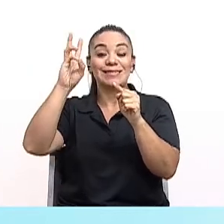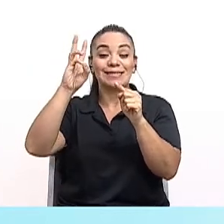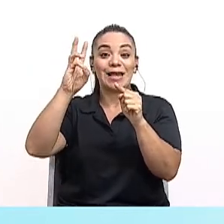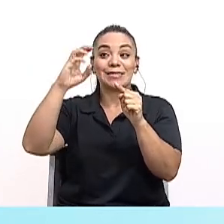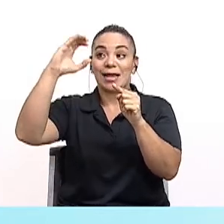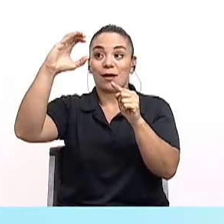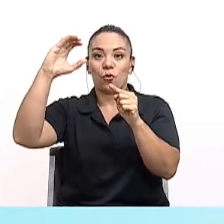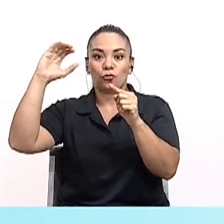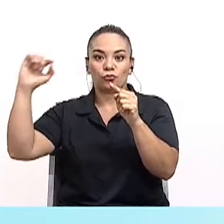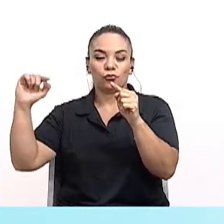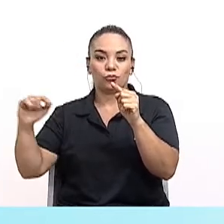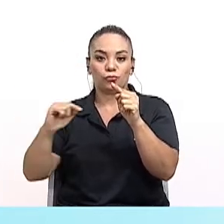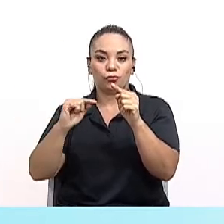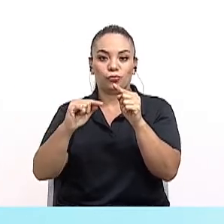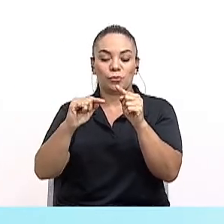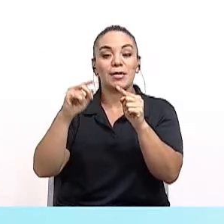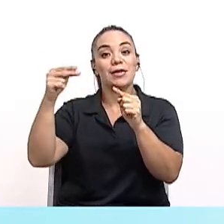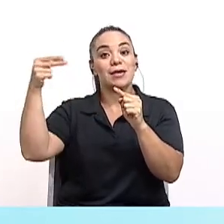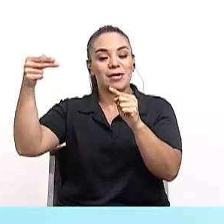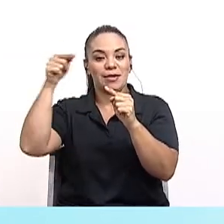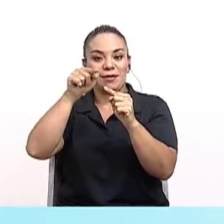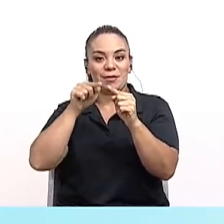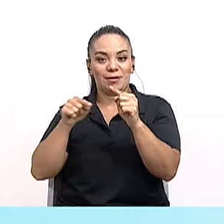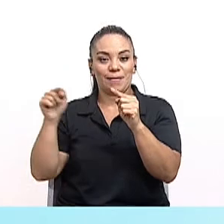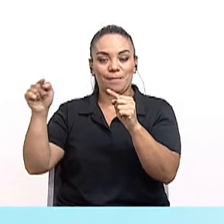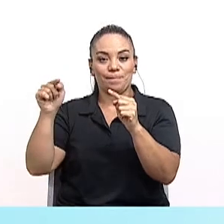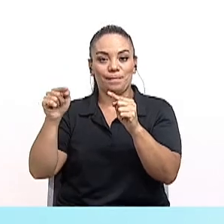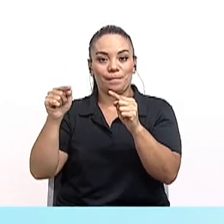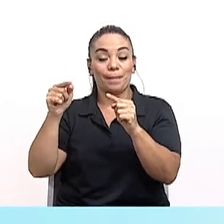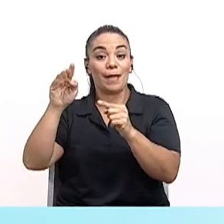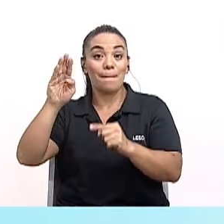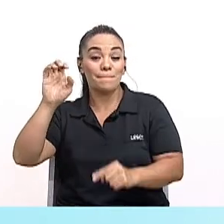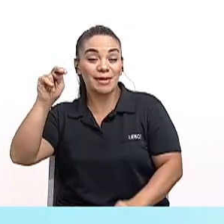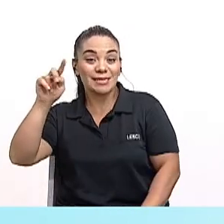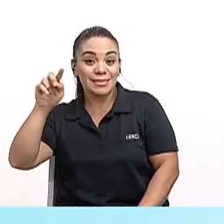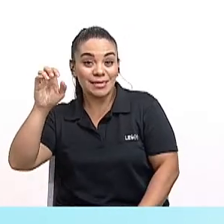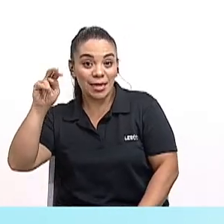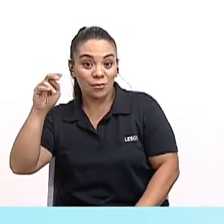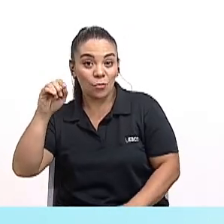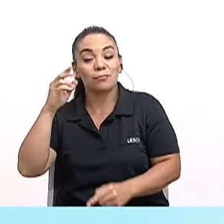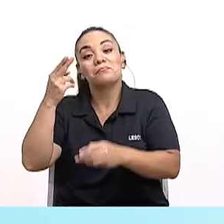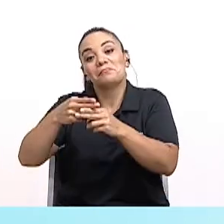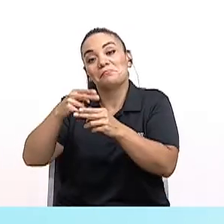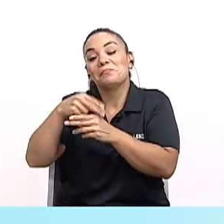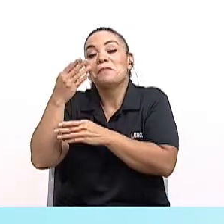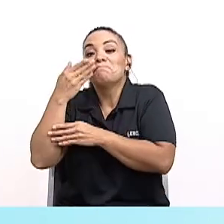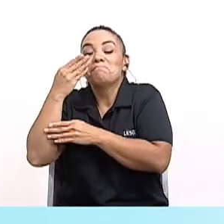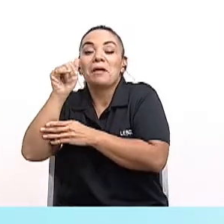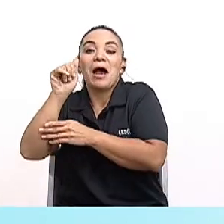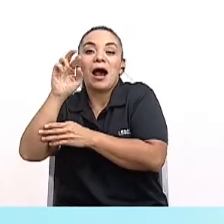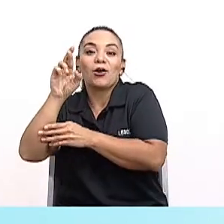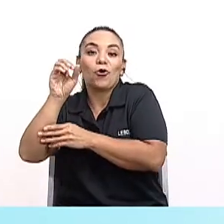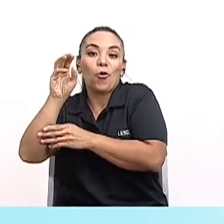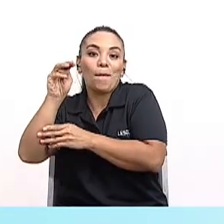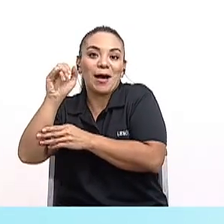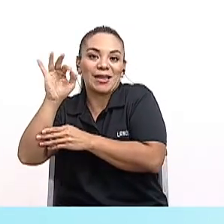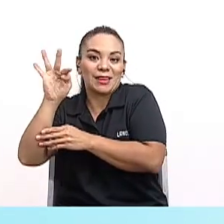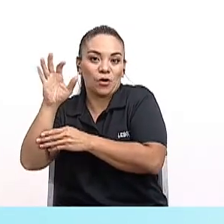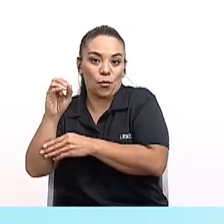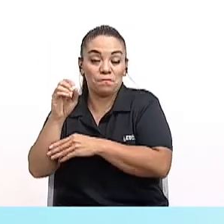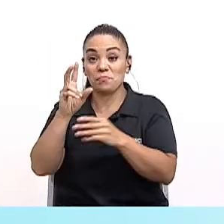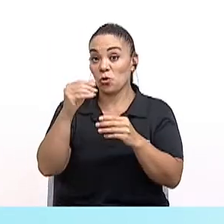dobles intercalados. Si el compuesto tiene el benceno, es muy específico, yo lo llamo aromático. Si no lo tiene, es